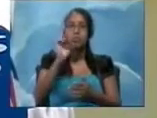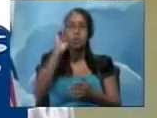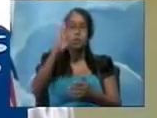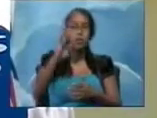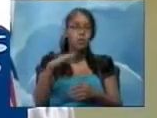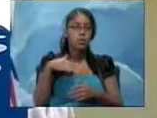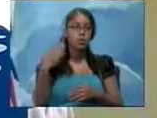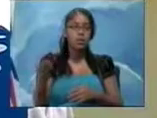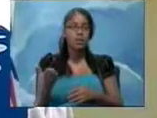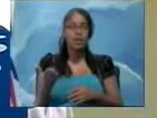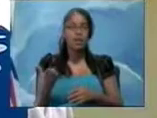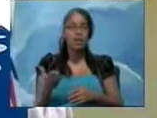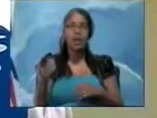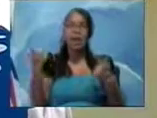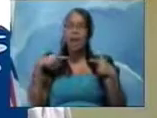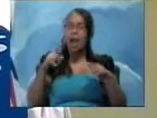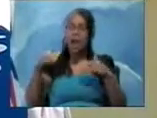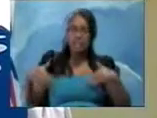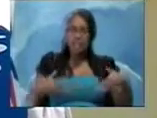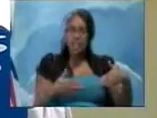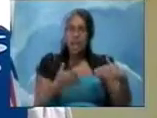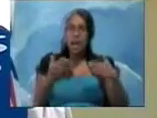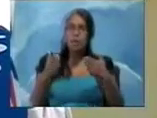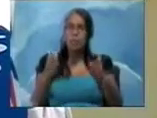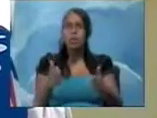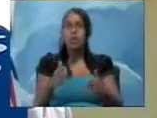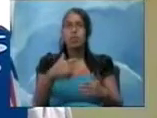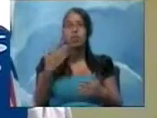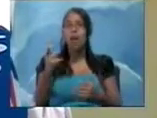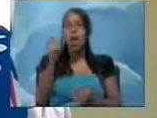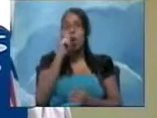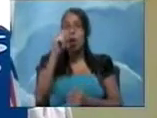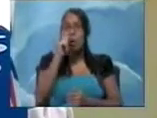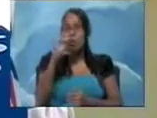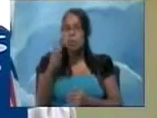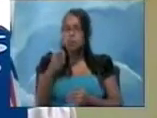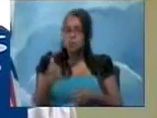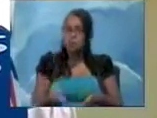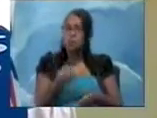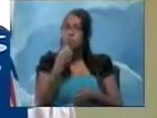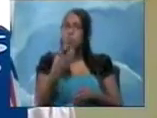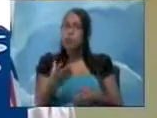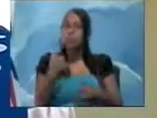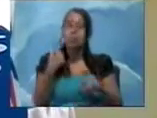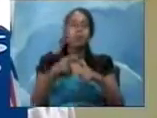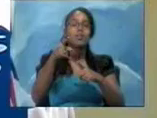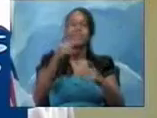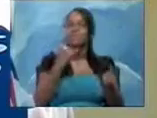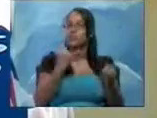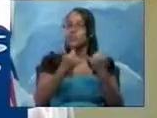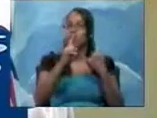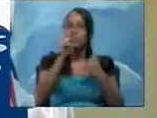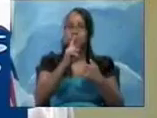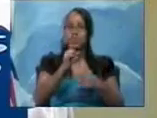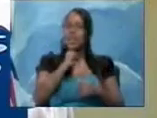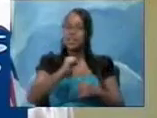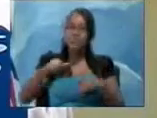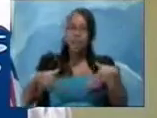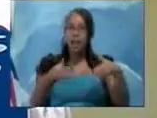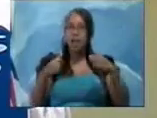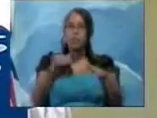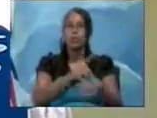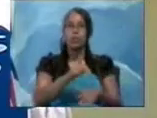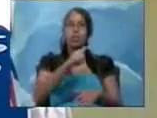eh eh Hay caminos que al hombre le parecen derechos pero su fin es camino de muerte así que si